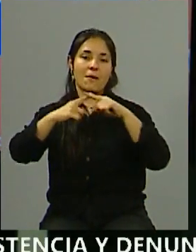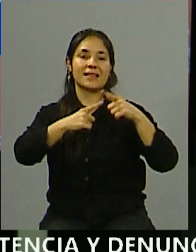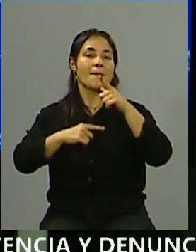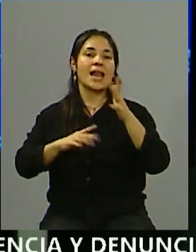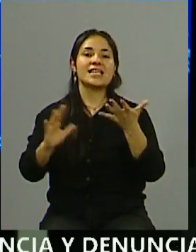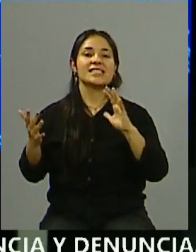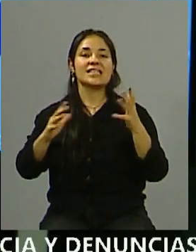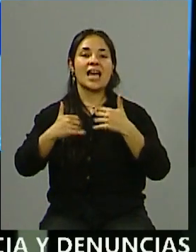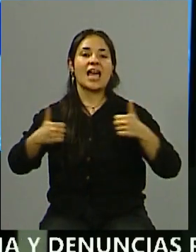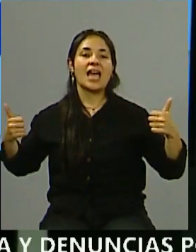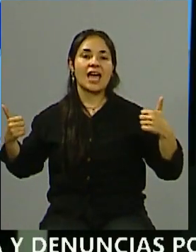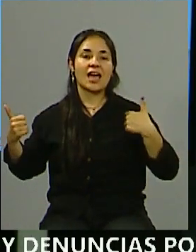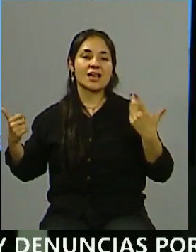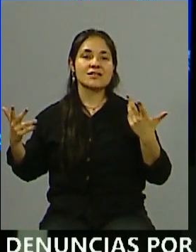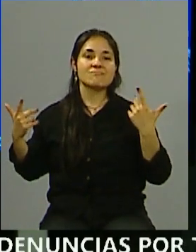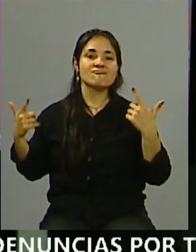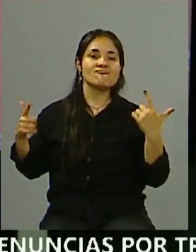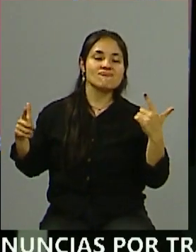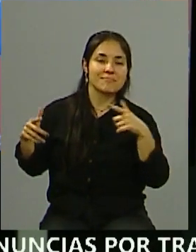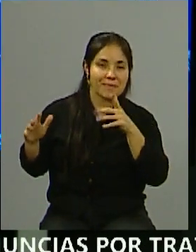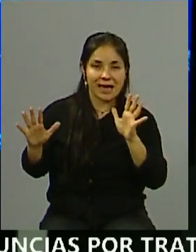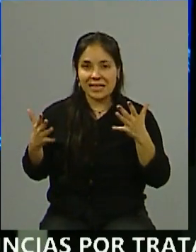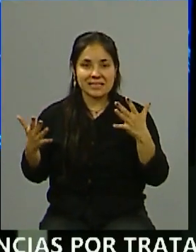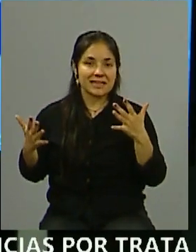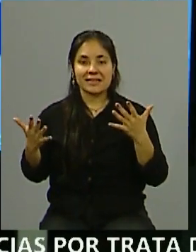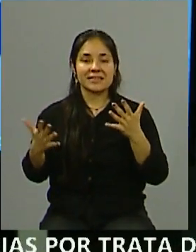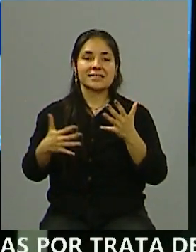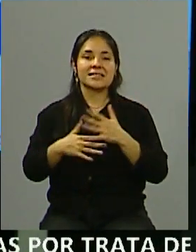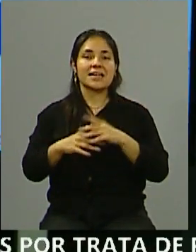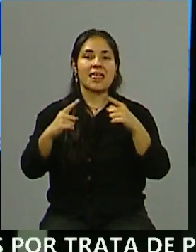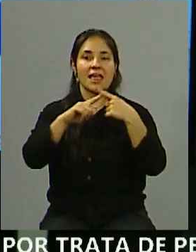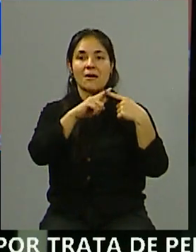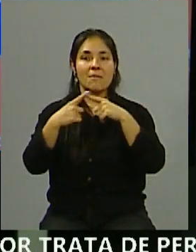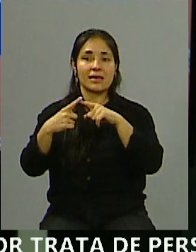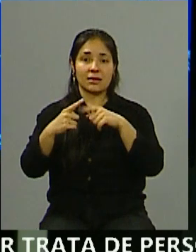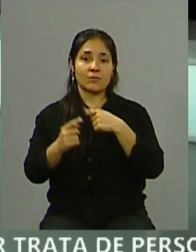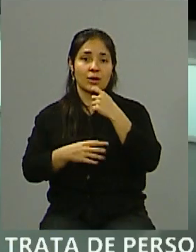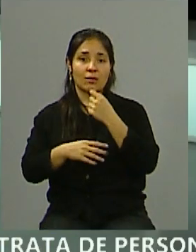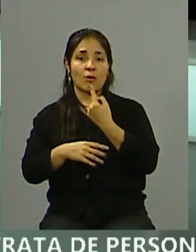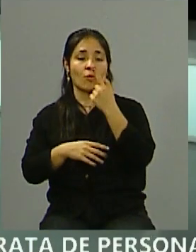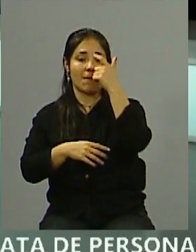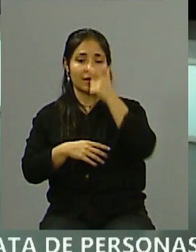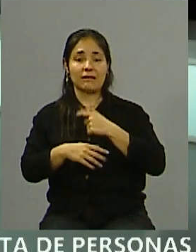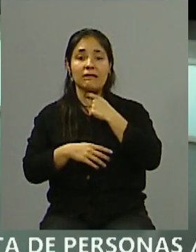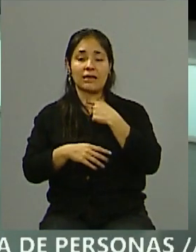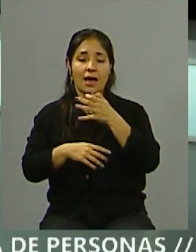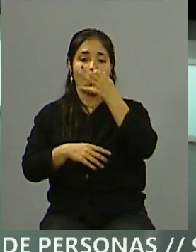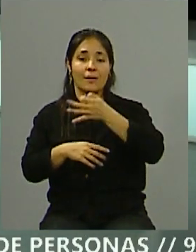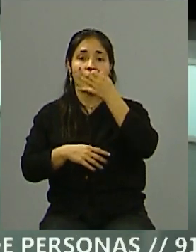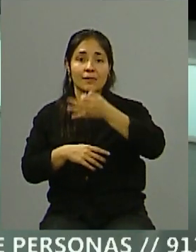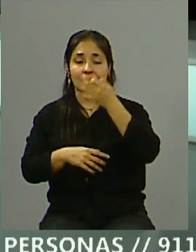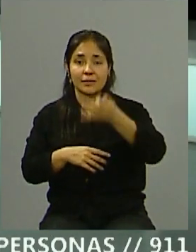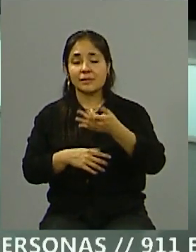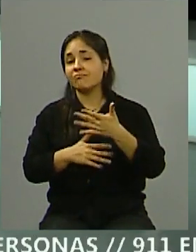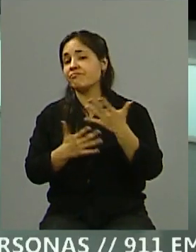ser, se cae cuando alguien empieza a tratar de desarrollar un contenido. Por lo tanto,